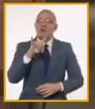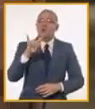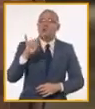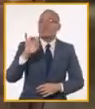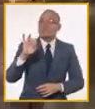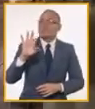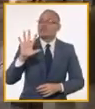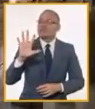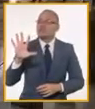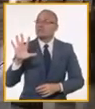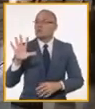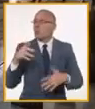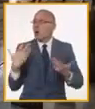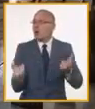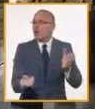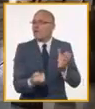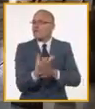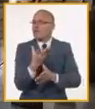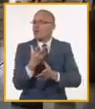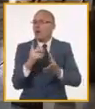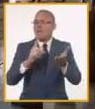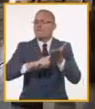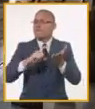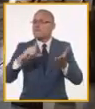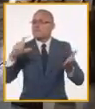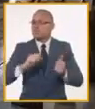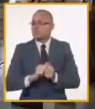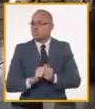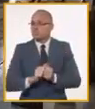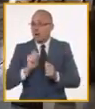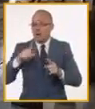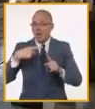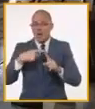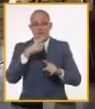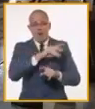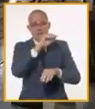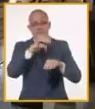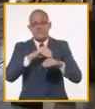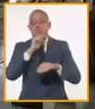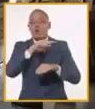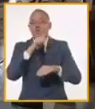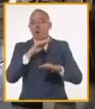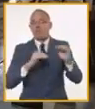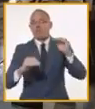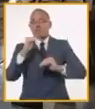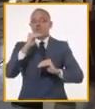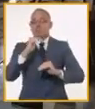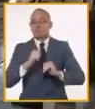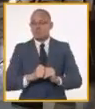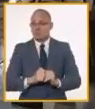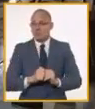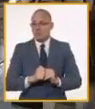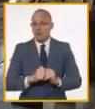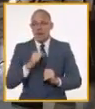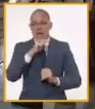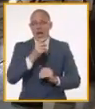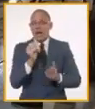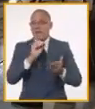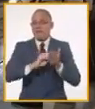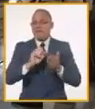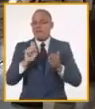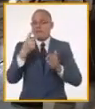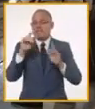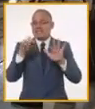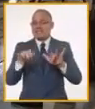1975 elegido miembro de su buró político. Fue primer secretario del partido